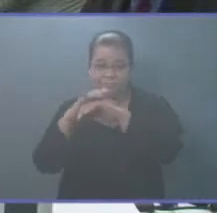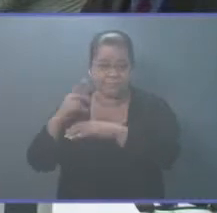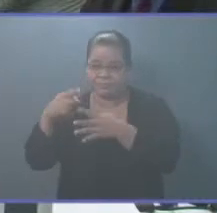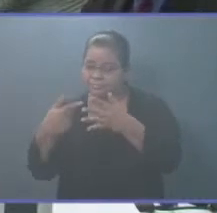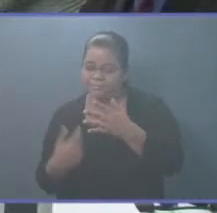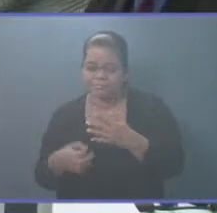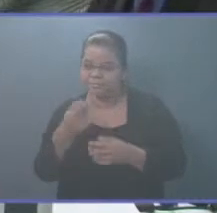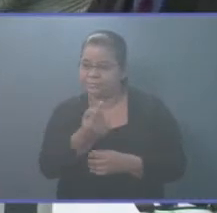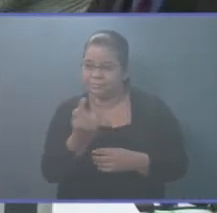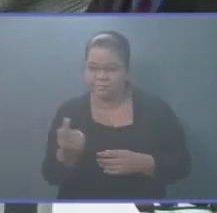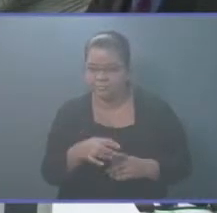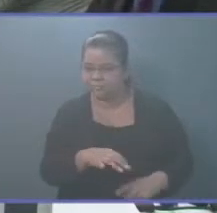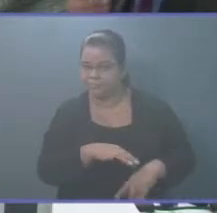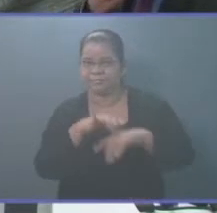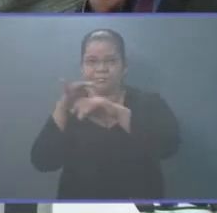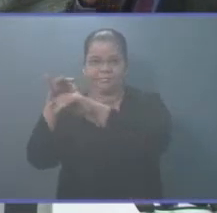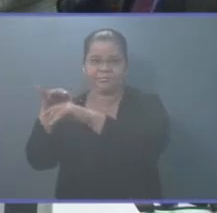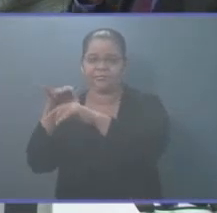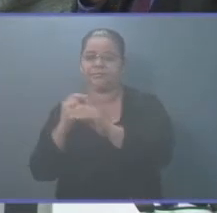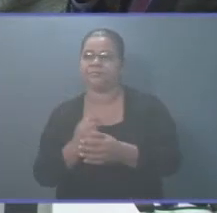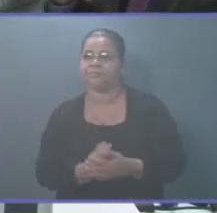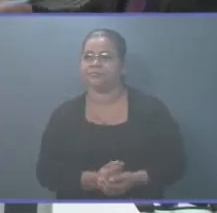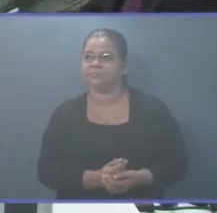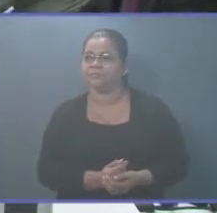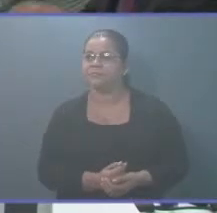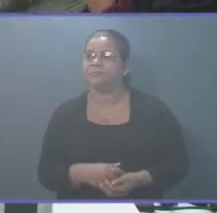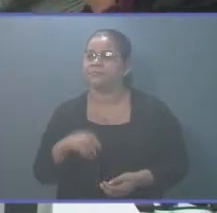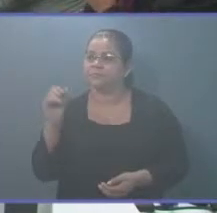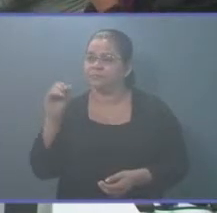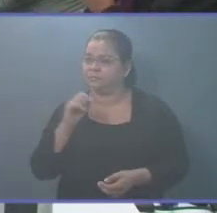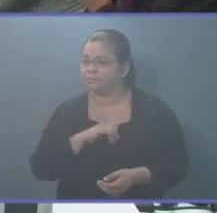diputados. Licenciada. No.